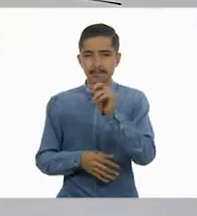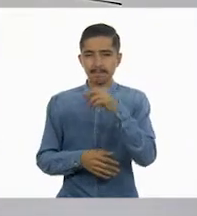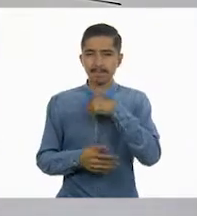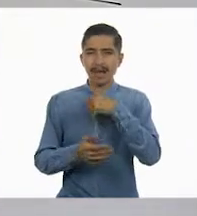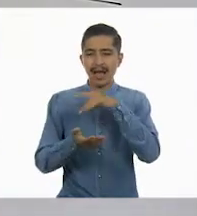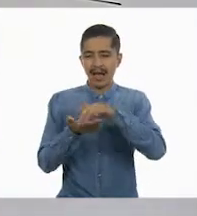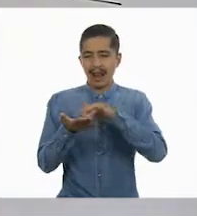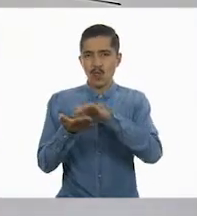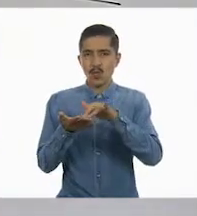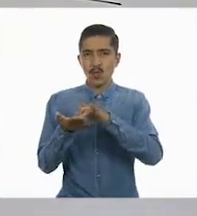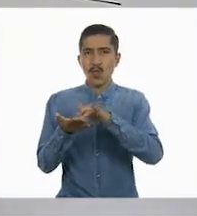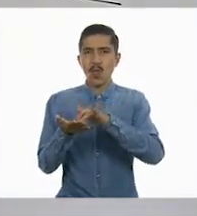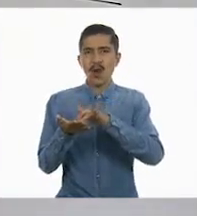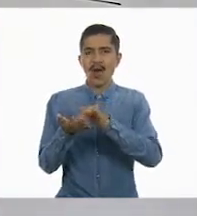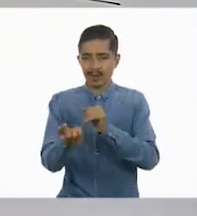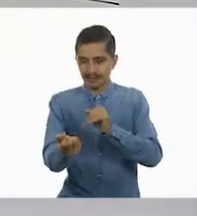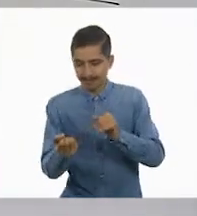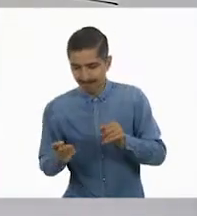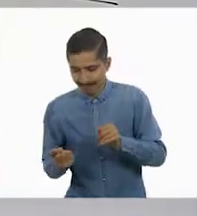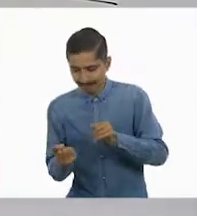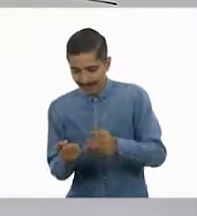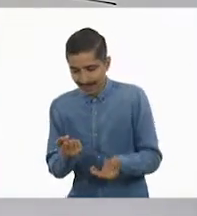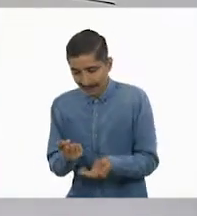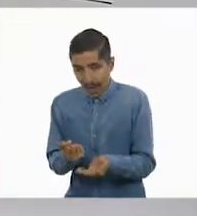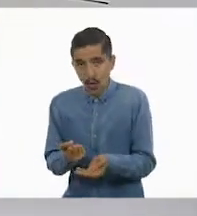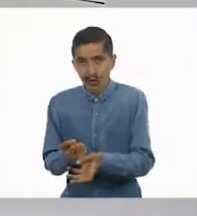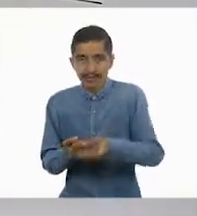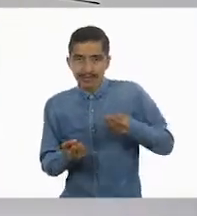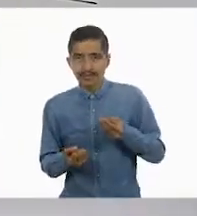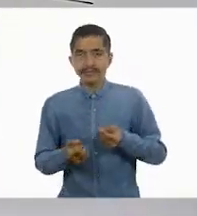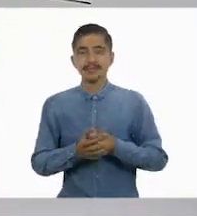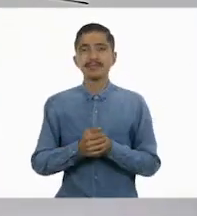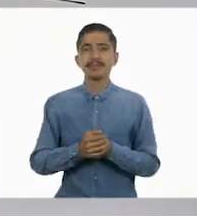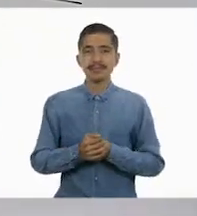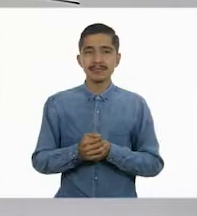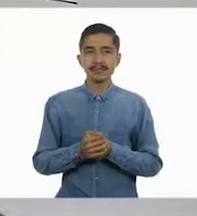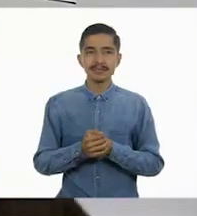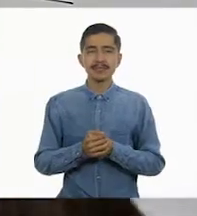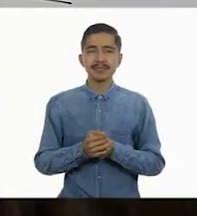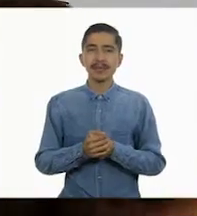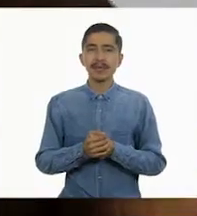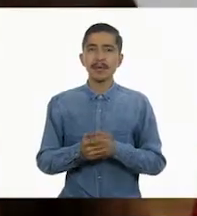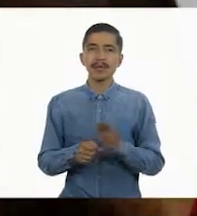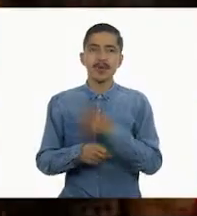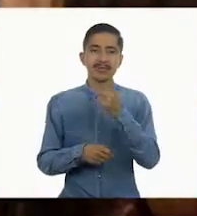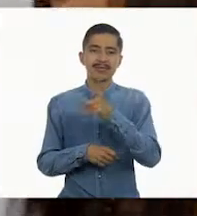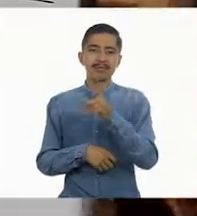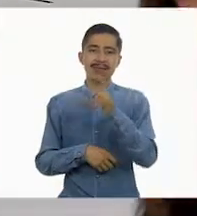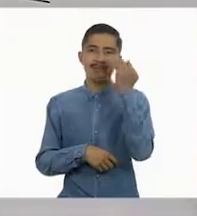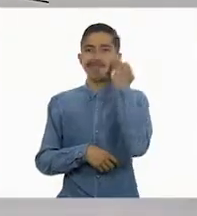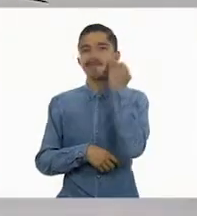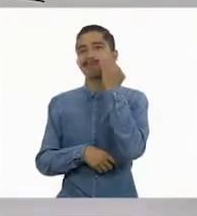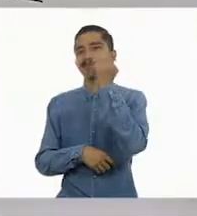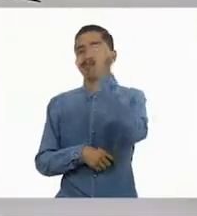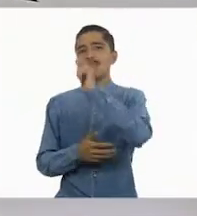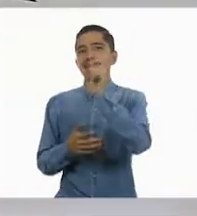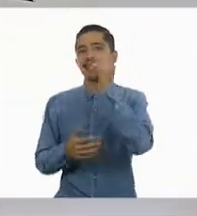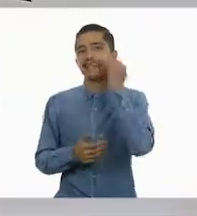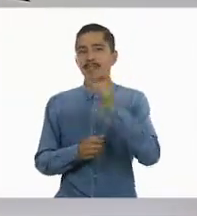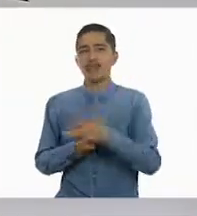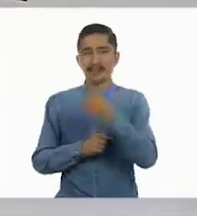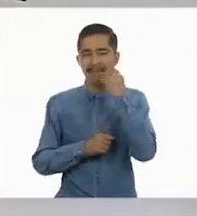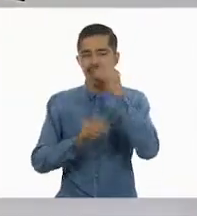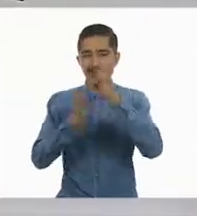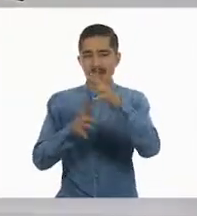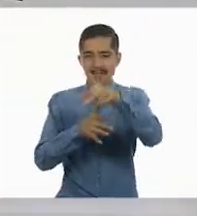está escondida debajo de nuestro escritorio mágico. ¡Uy! Porque si no nos vamos a tardar. Ahorita ya vemos que son 13